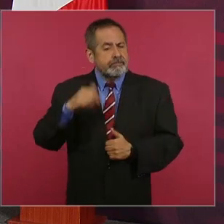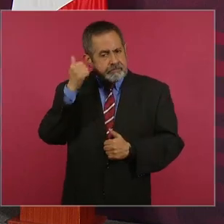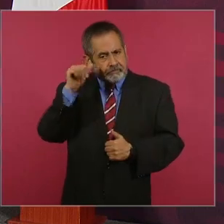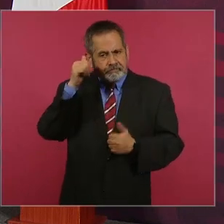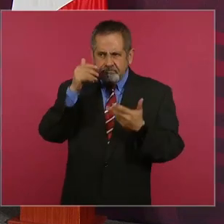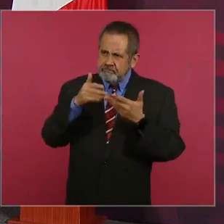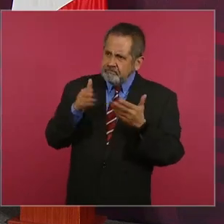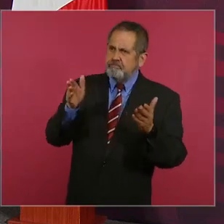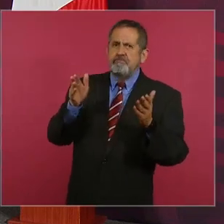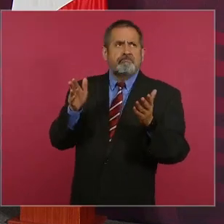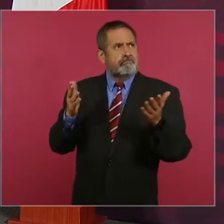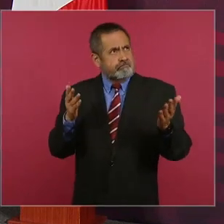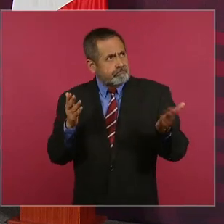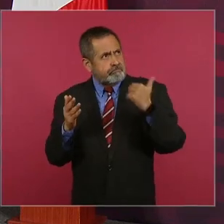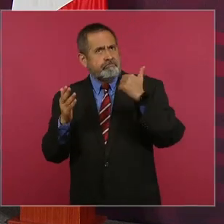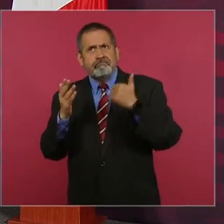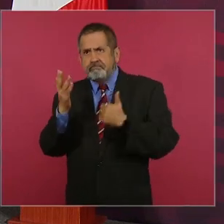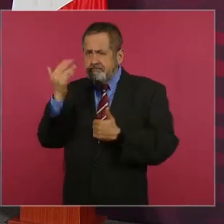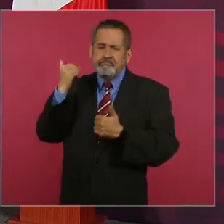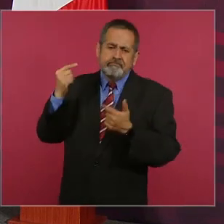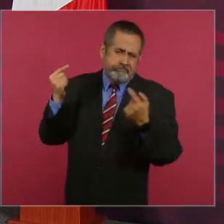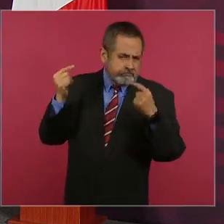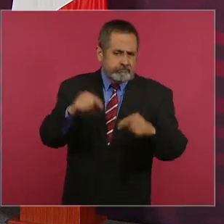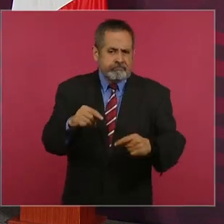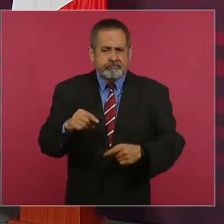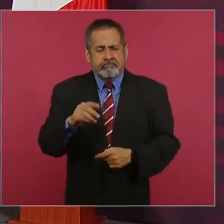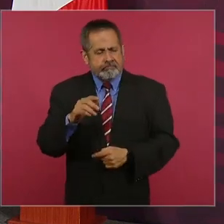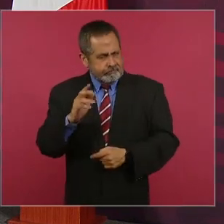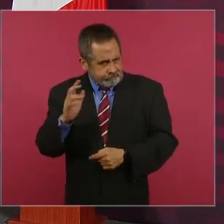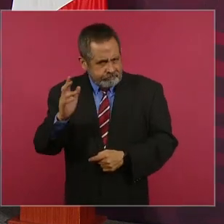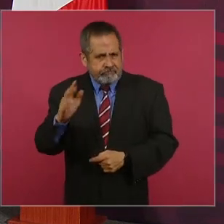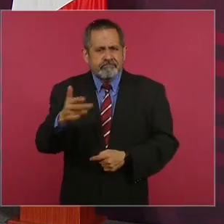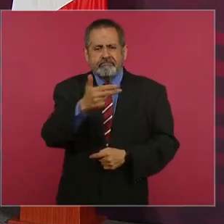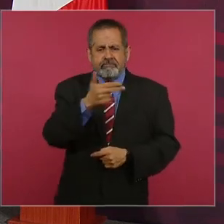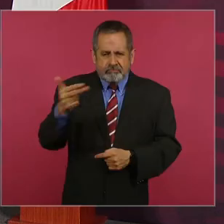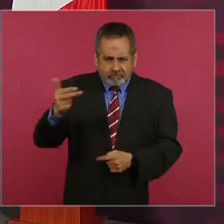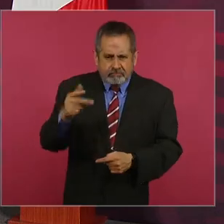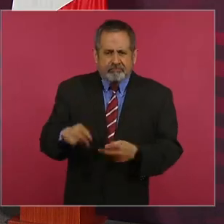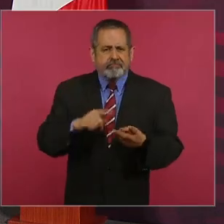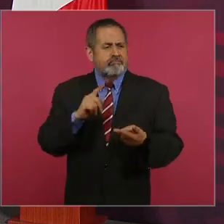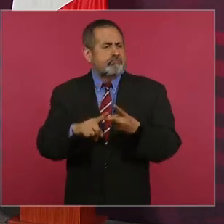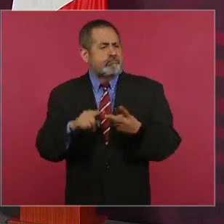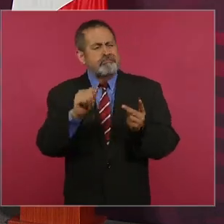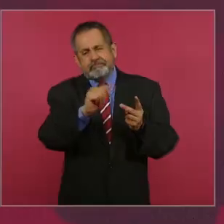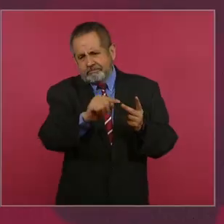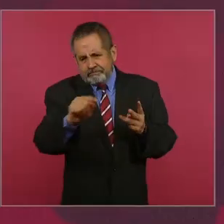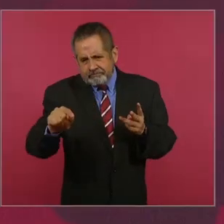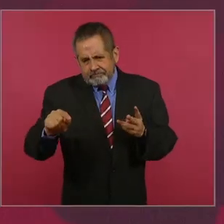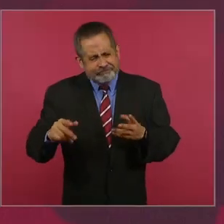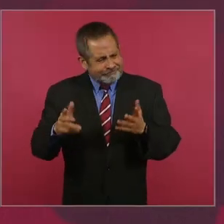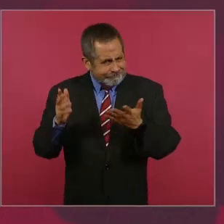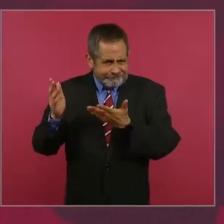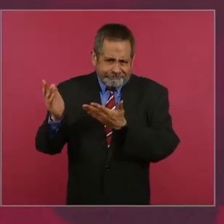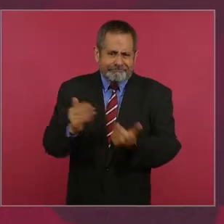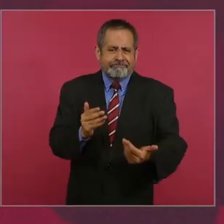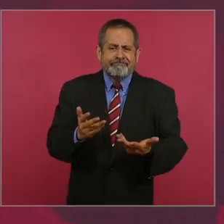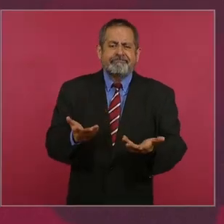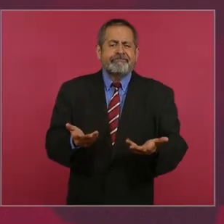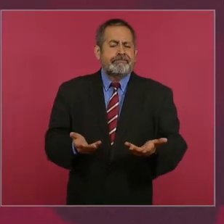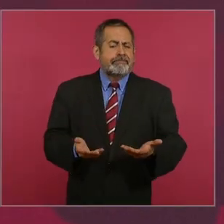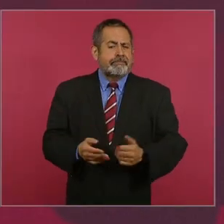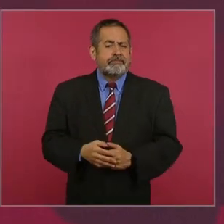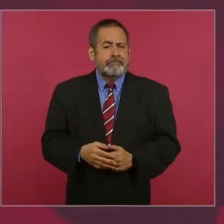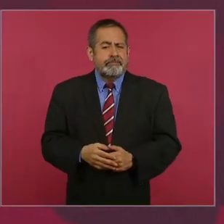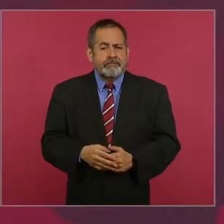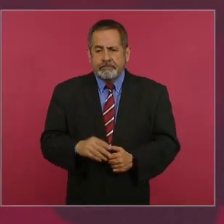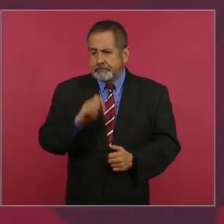Acapulco, ya hay hoteles, además ahí